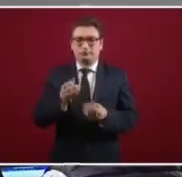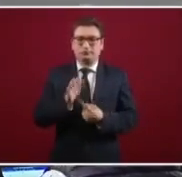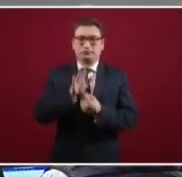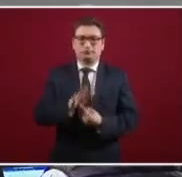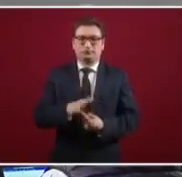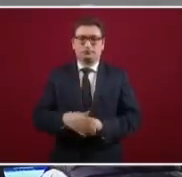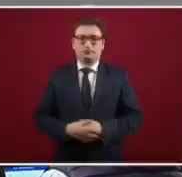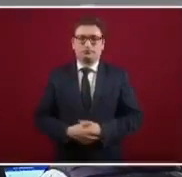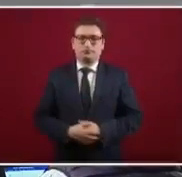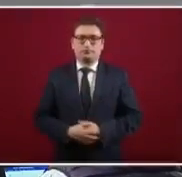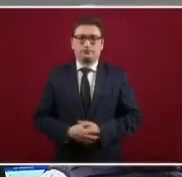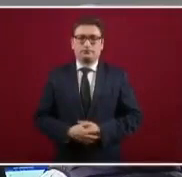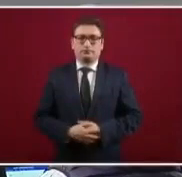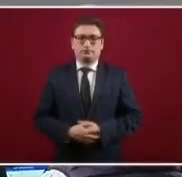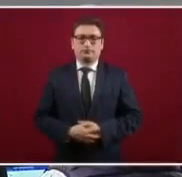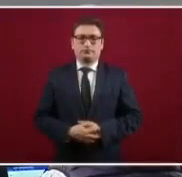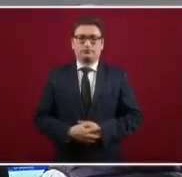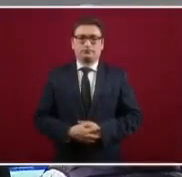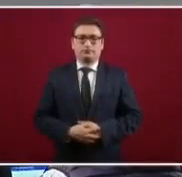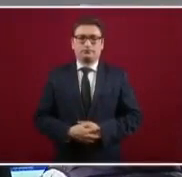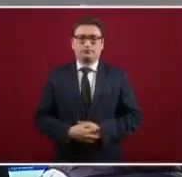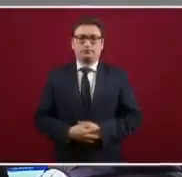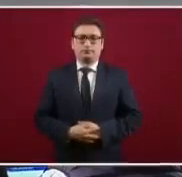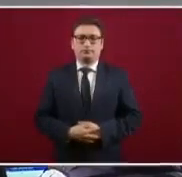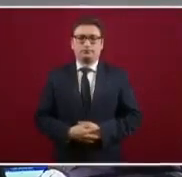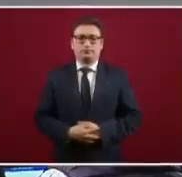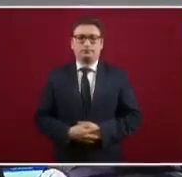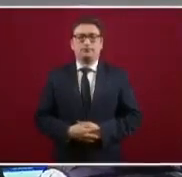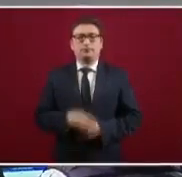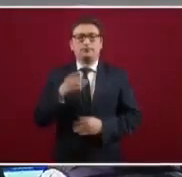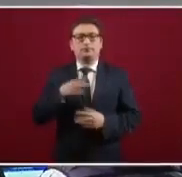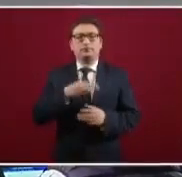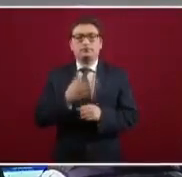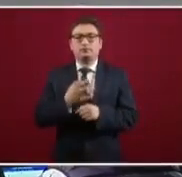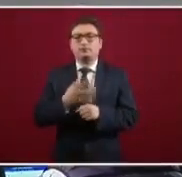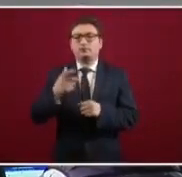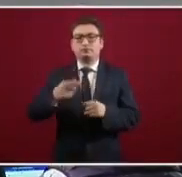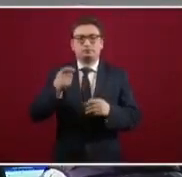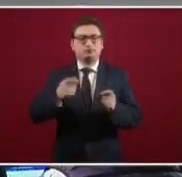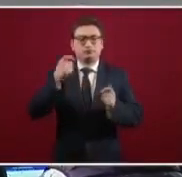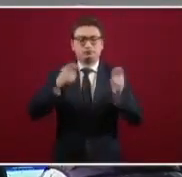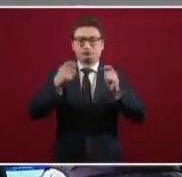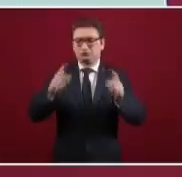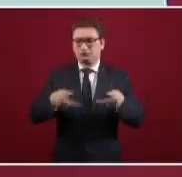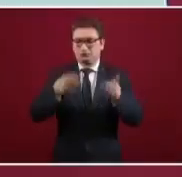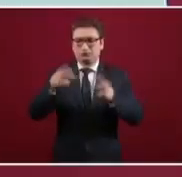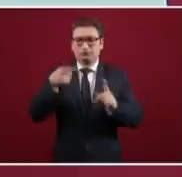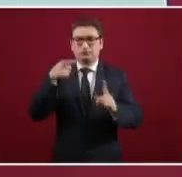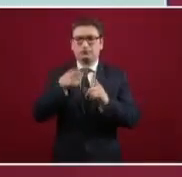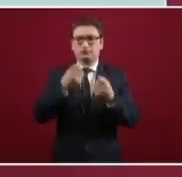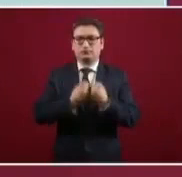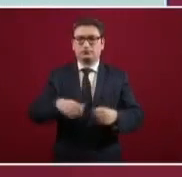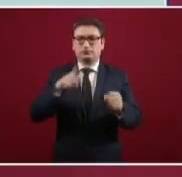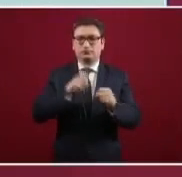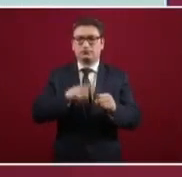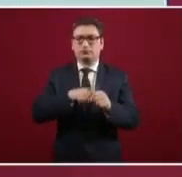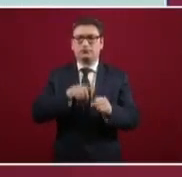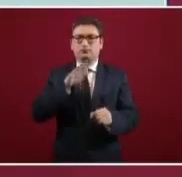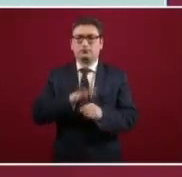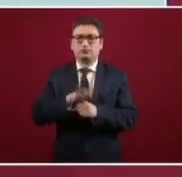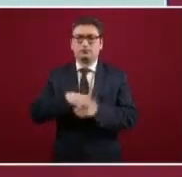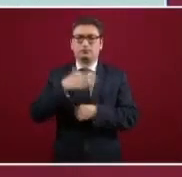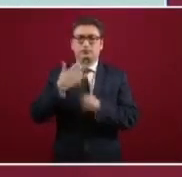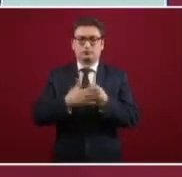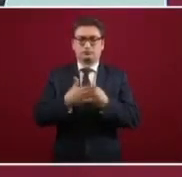subasta en la quinta subasta con sentido social se va a realizar el próximo